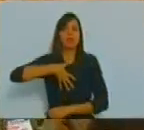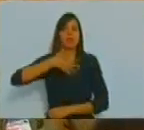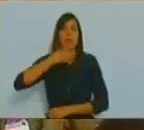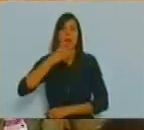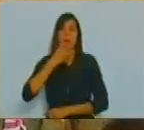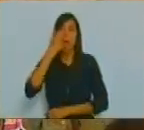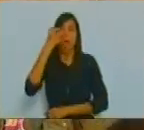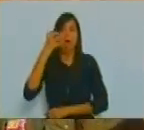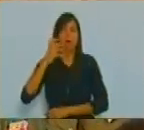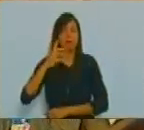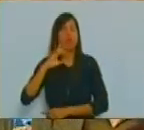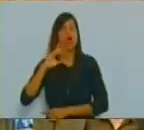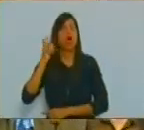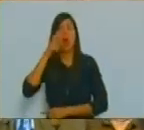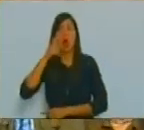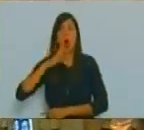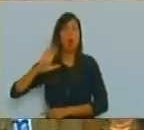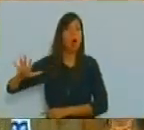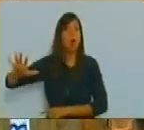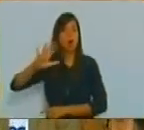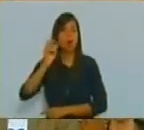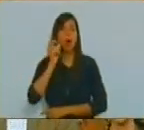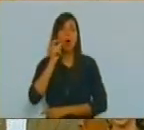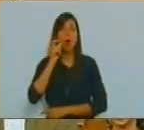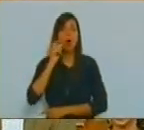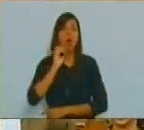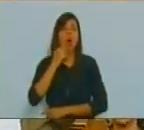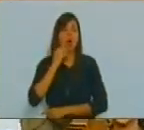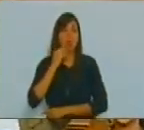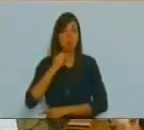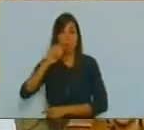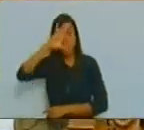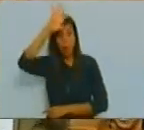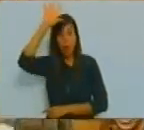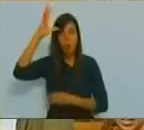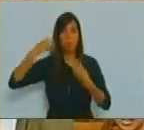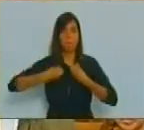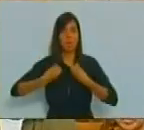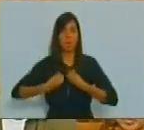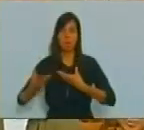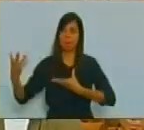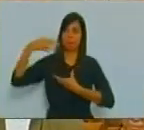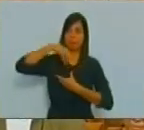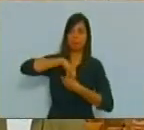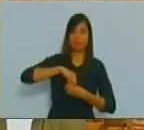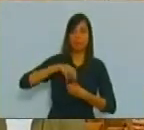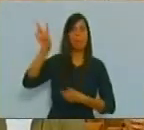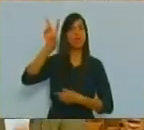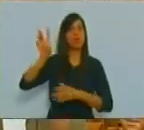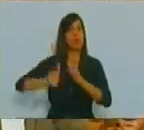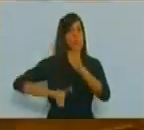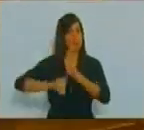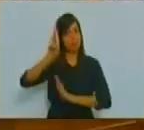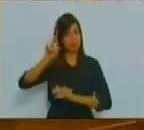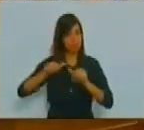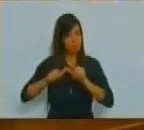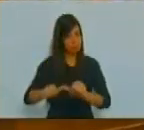robert serra y toda la juventud patriotas robert vives nada de mi vida